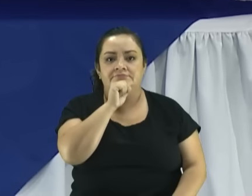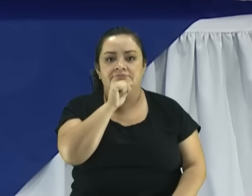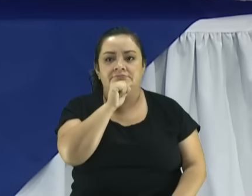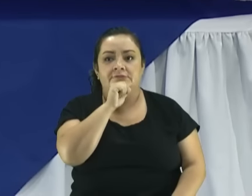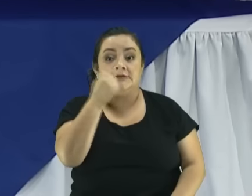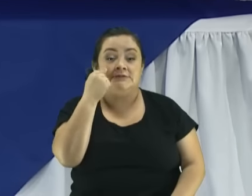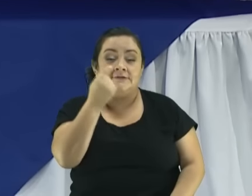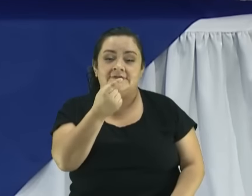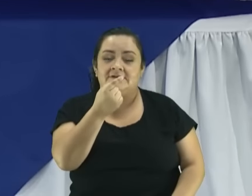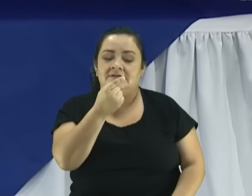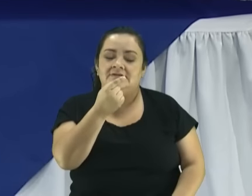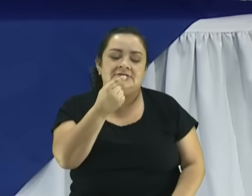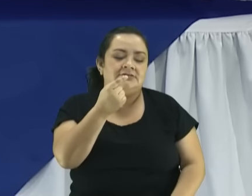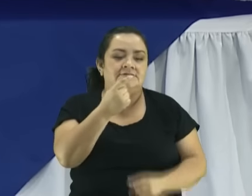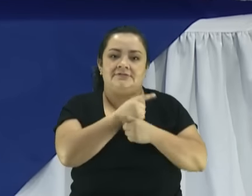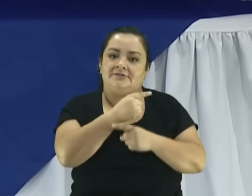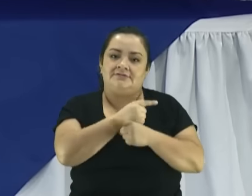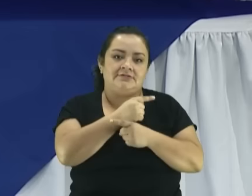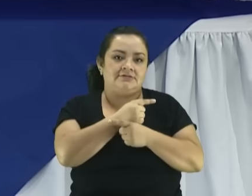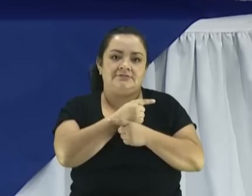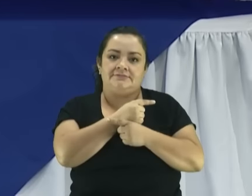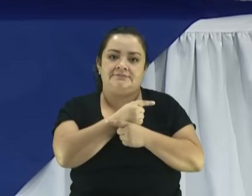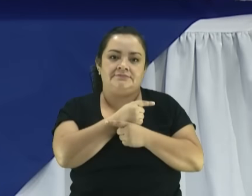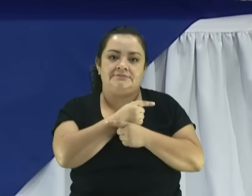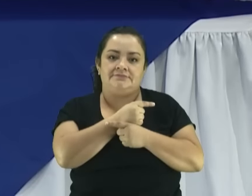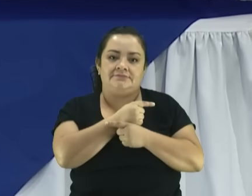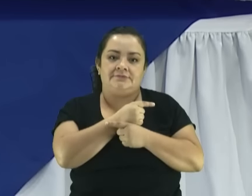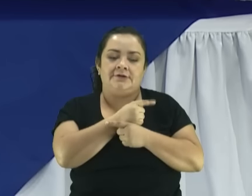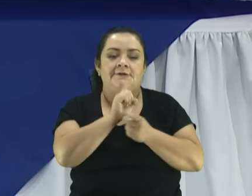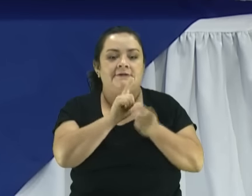que está viendo no es correcto en